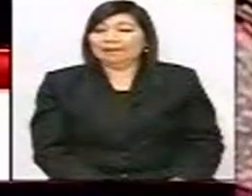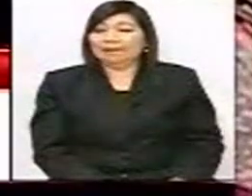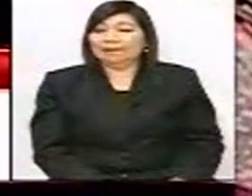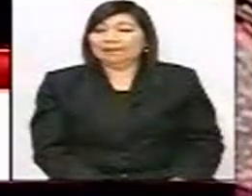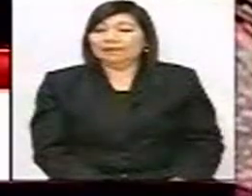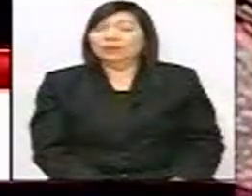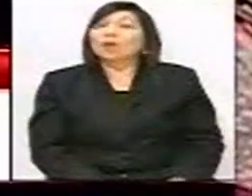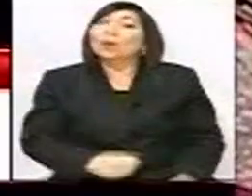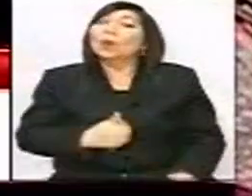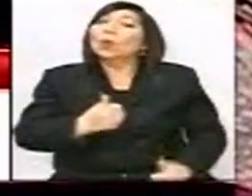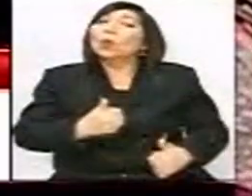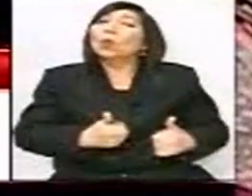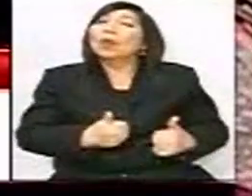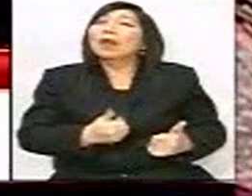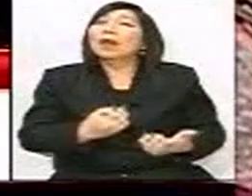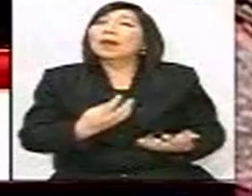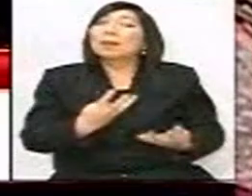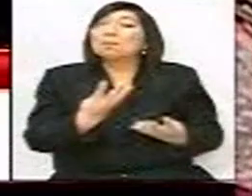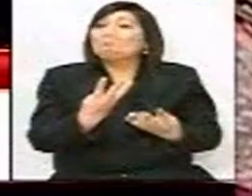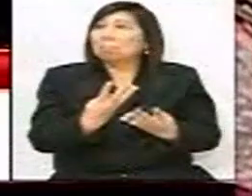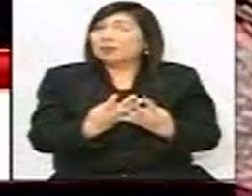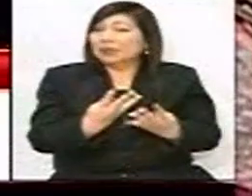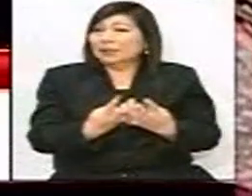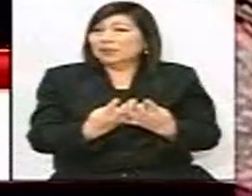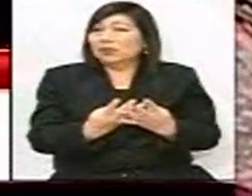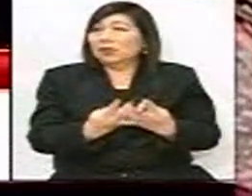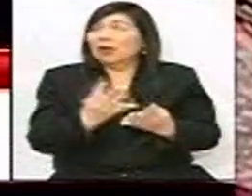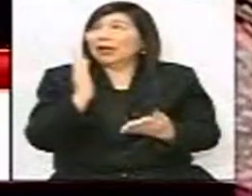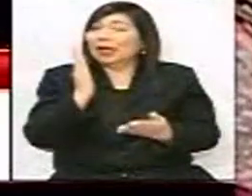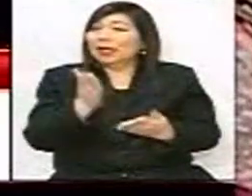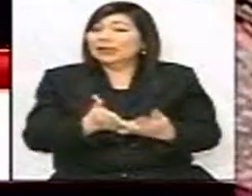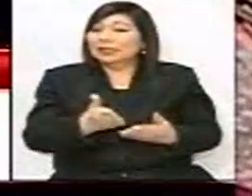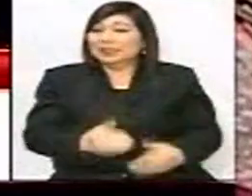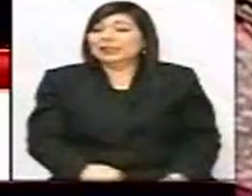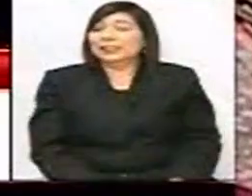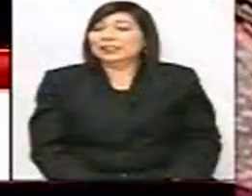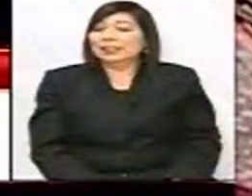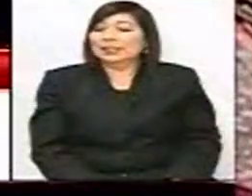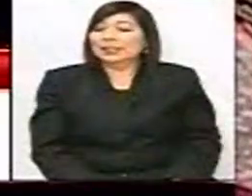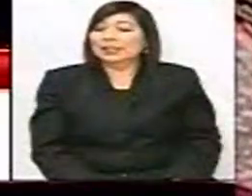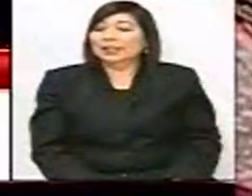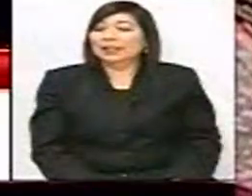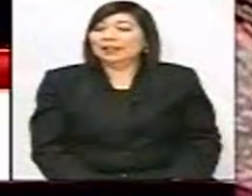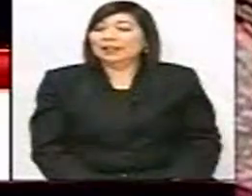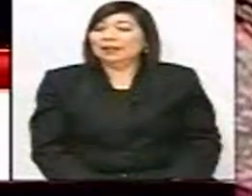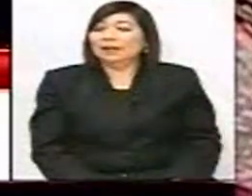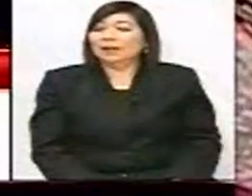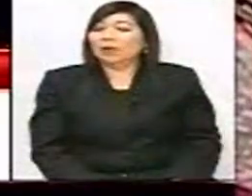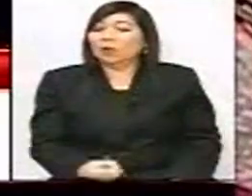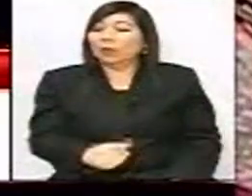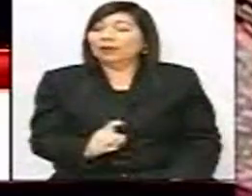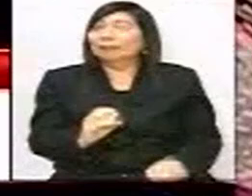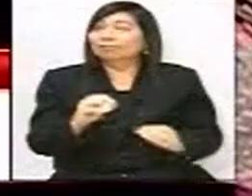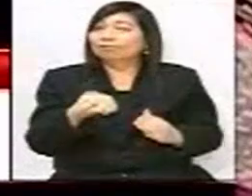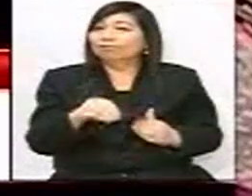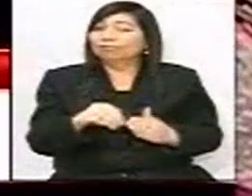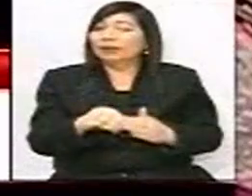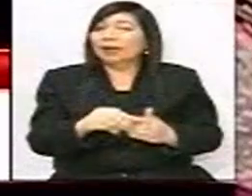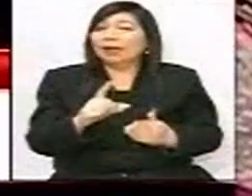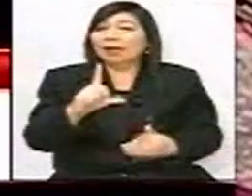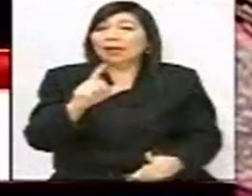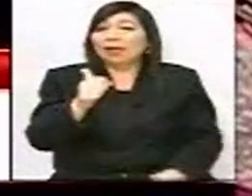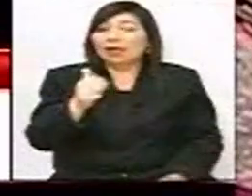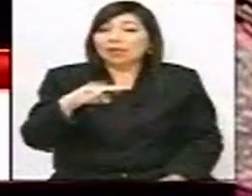alcalde. ¿Cuáles son las penalidades contractuales, multas, sanciones que se aplicará a